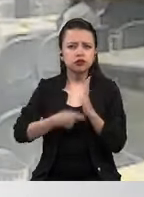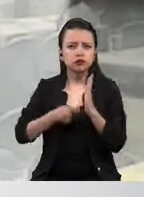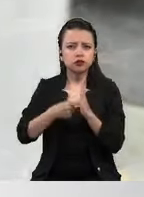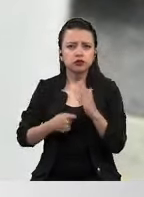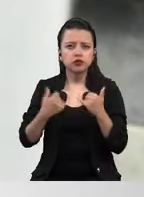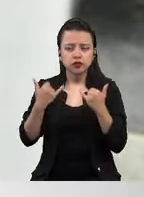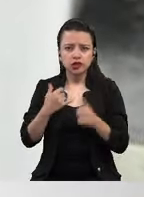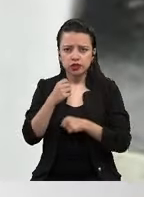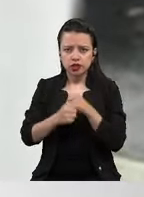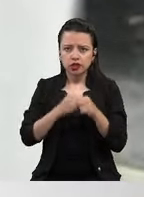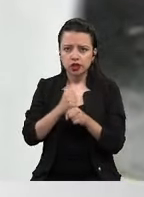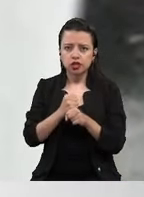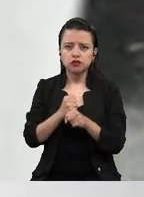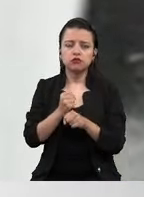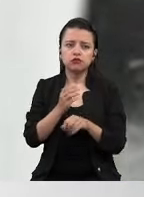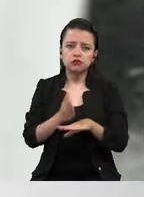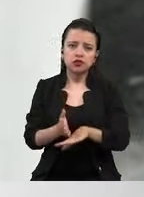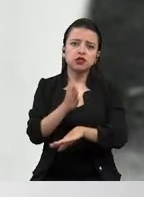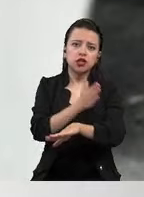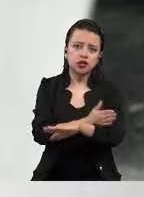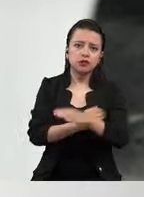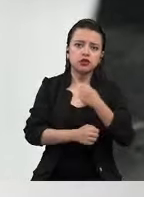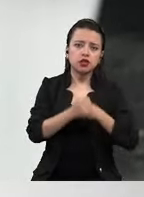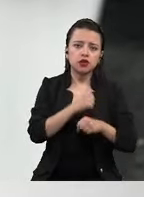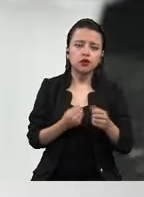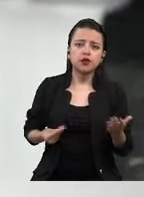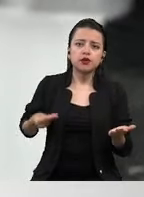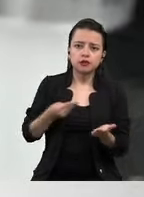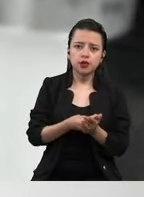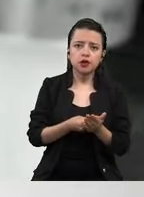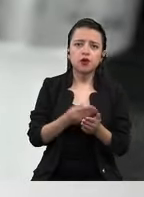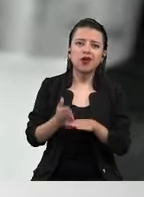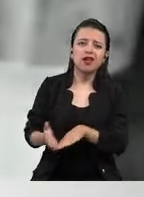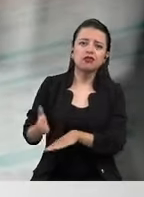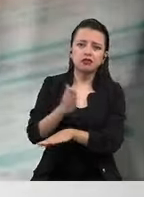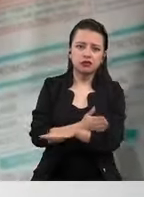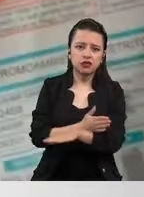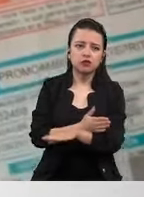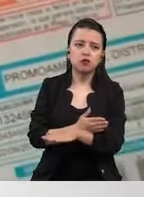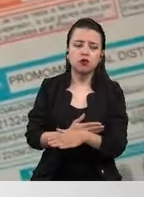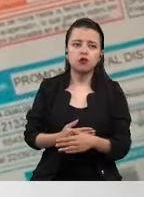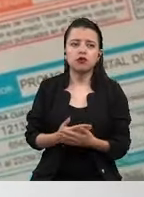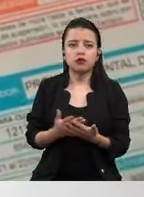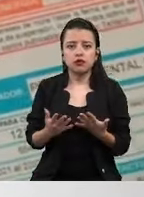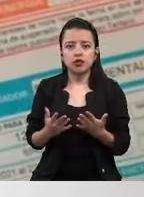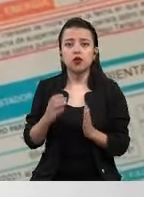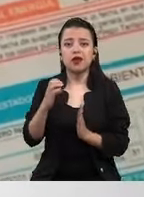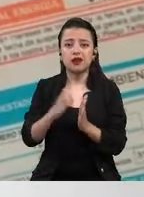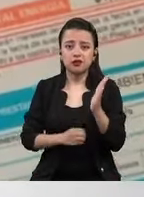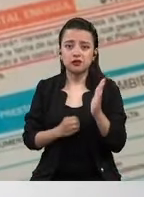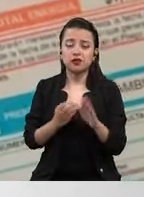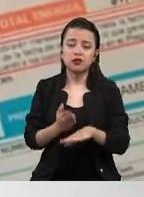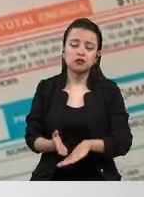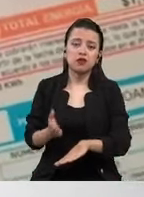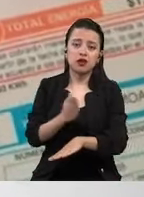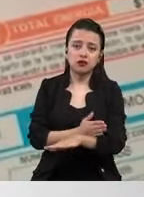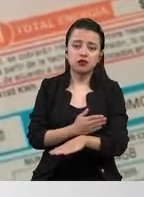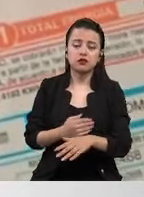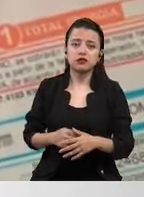año se recogieron el año pasado porque hubo unas unos anticipos muy altos y unas retenciones muy altas eso qué